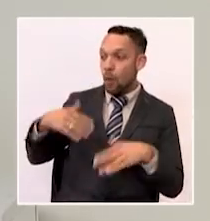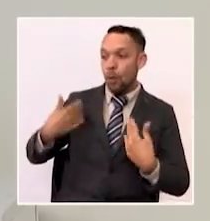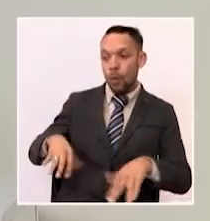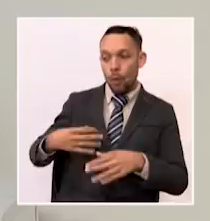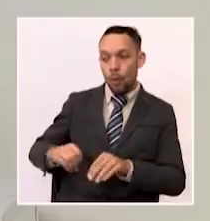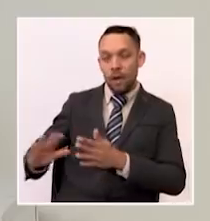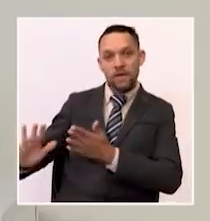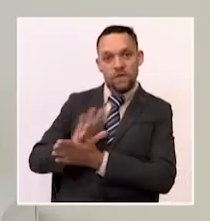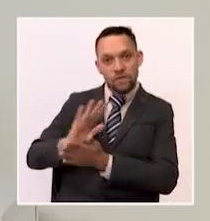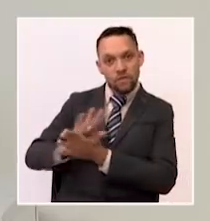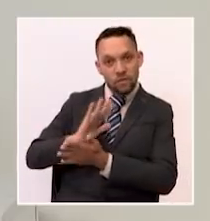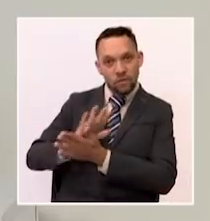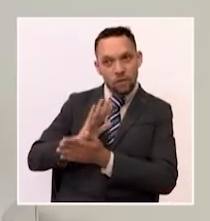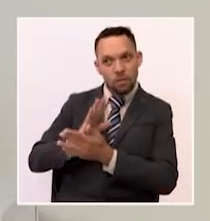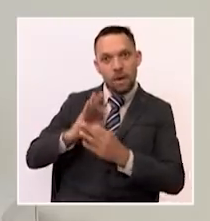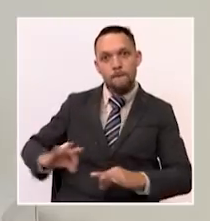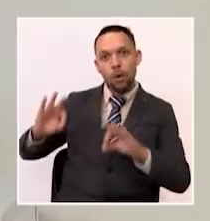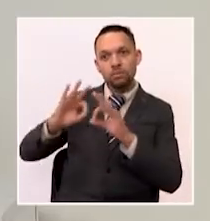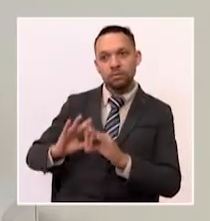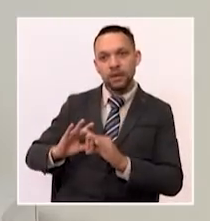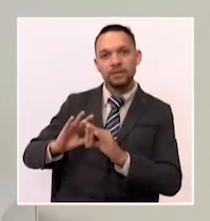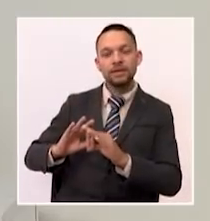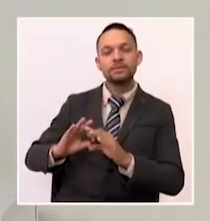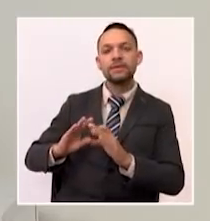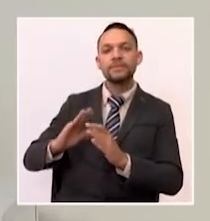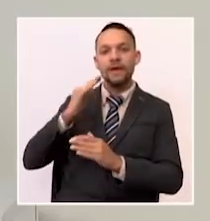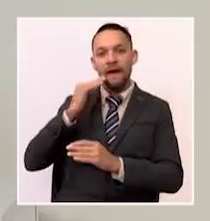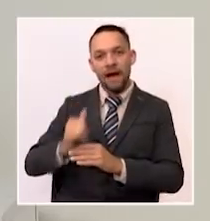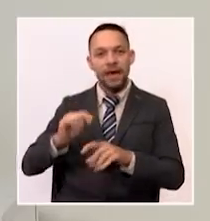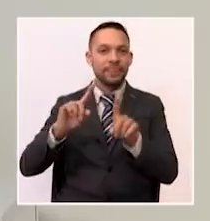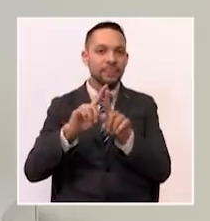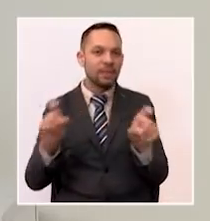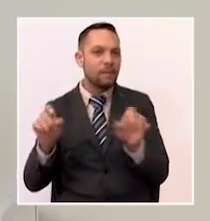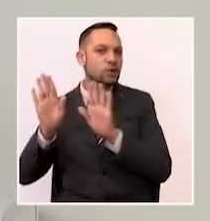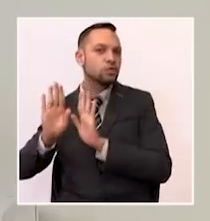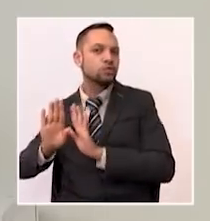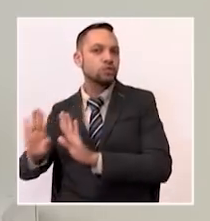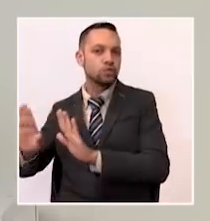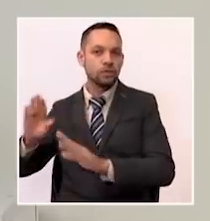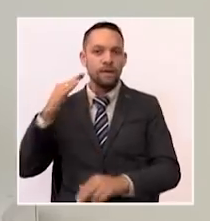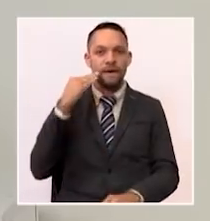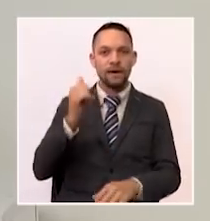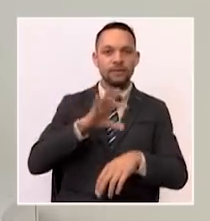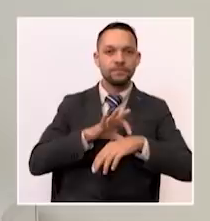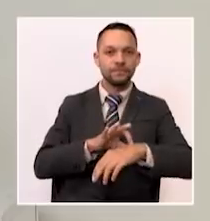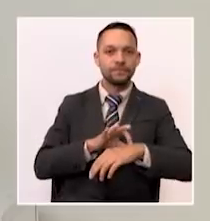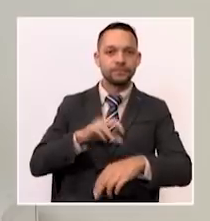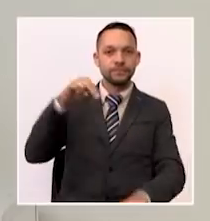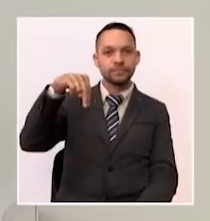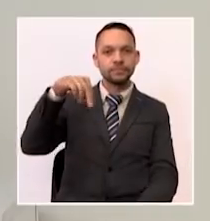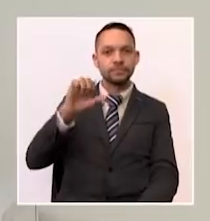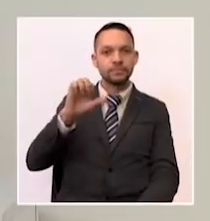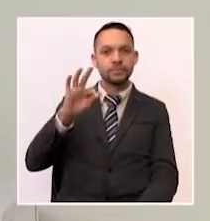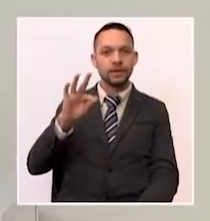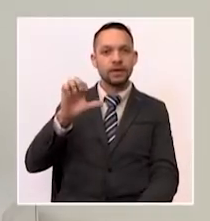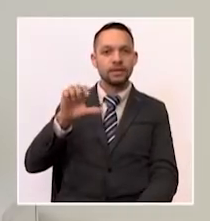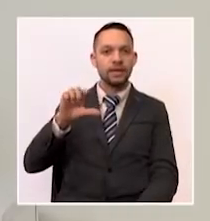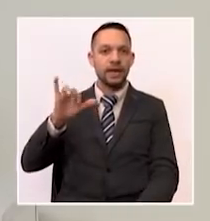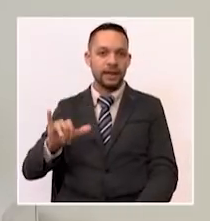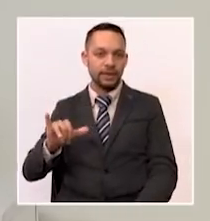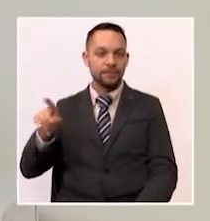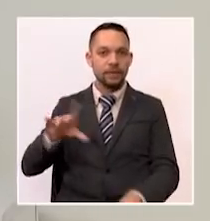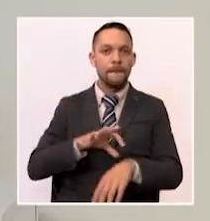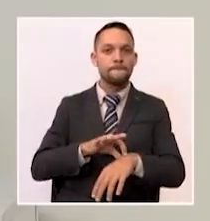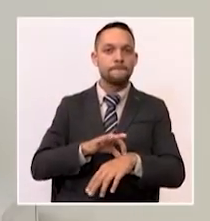que seguramente le va a interesar muchísimo a las mujeres. Se trata de la doctora Natalie Jurado. Ella es médica de la